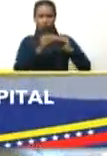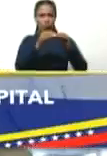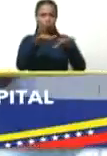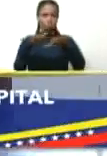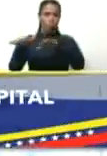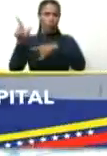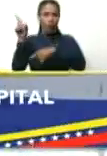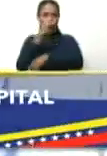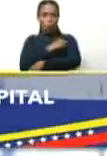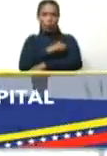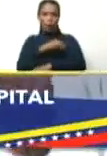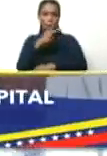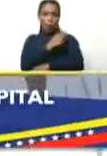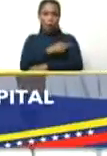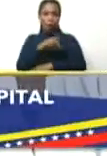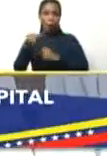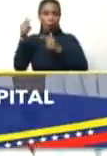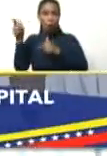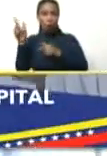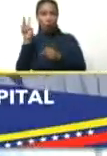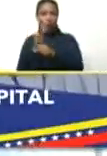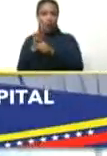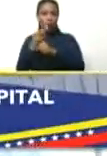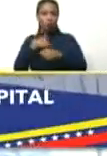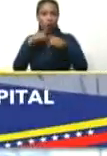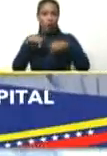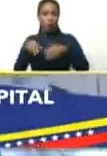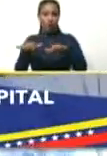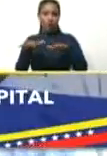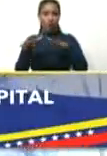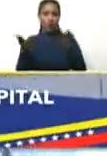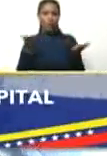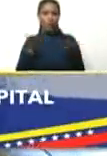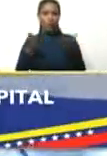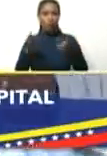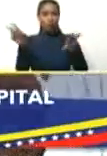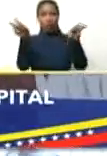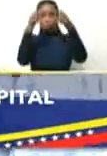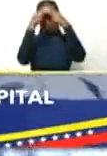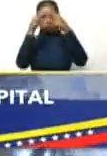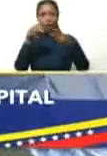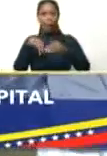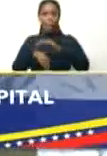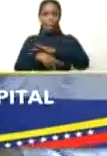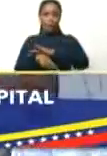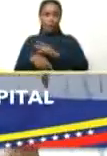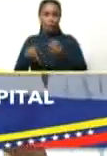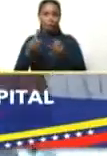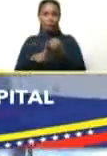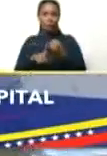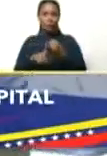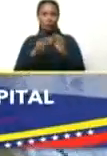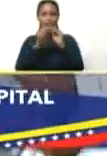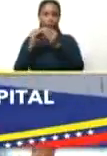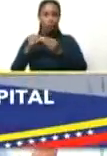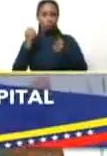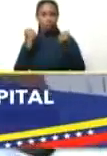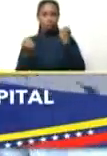el Hospital José María Vargas, aquí donde estamos, que hemos recuperado el servicio de traumatología, pediatría,